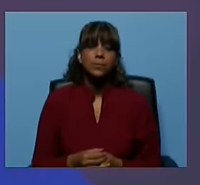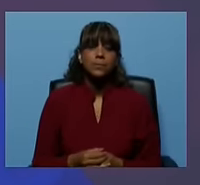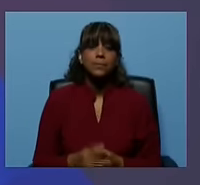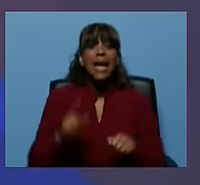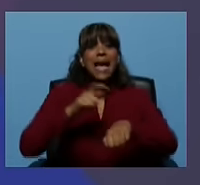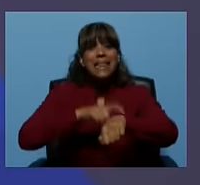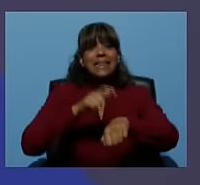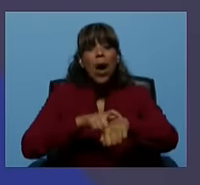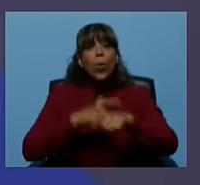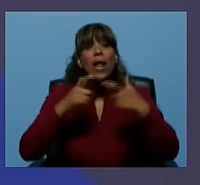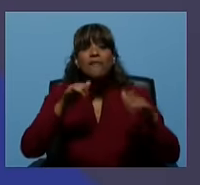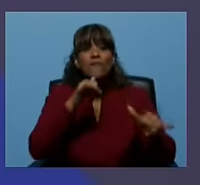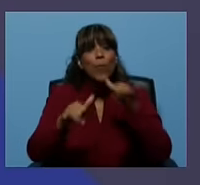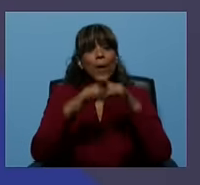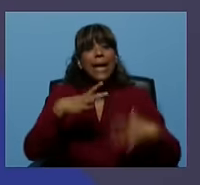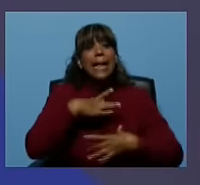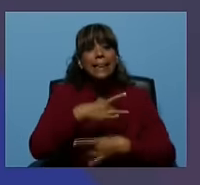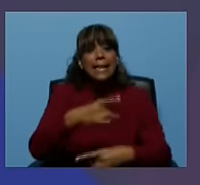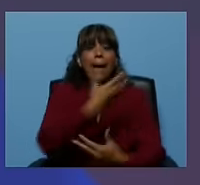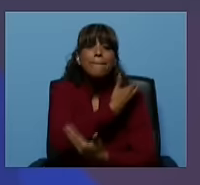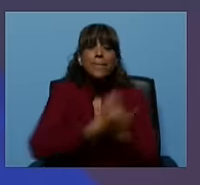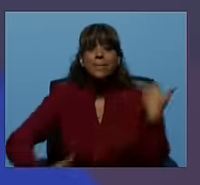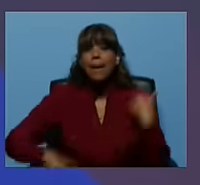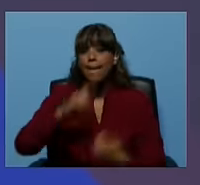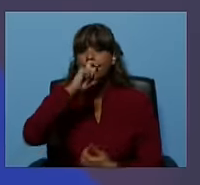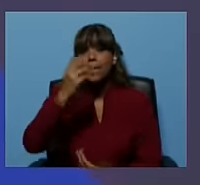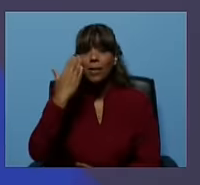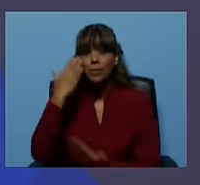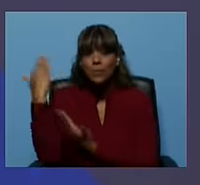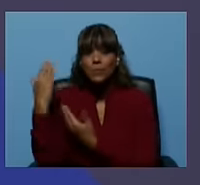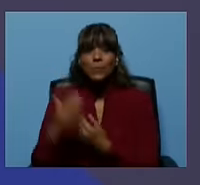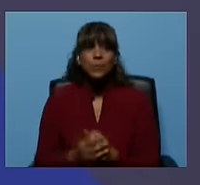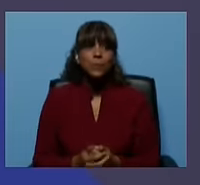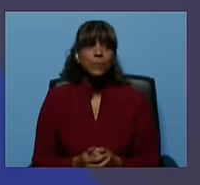Y a esta hora se genera información de interés con el presidente de la República. Escuchemos.